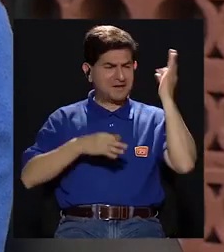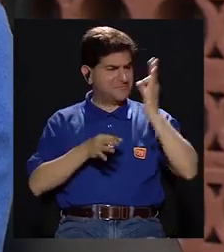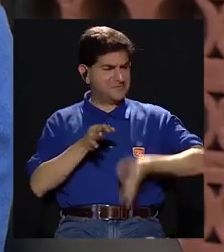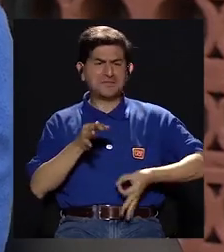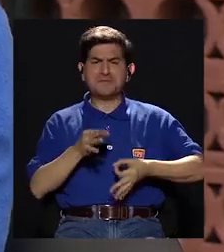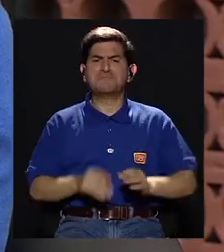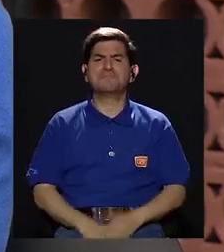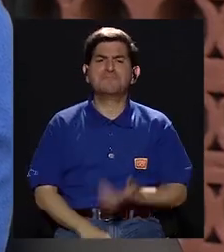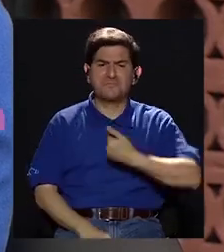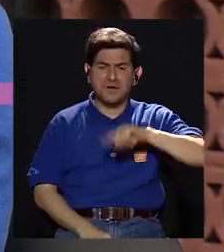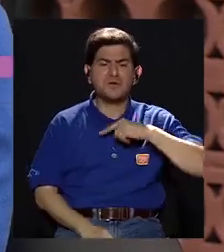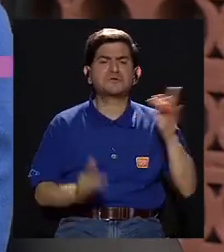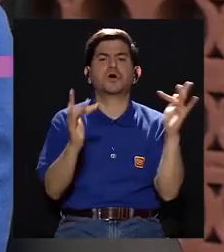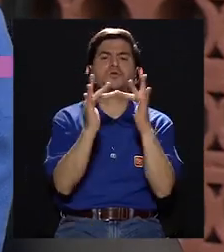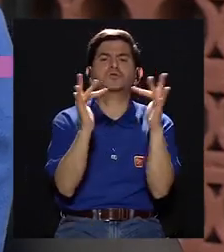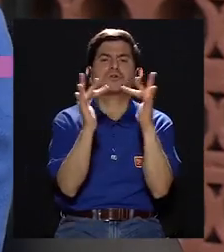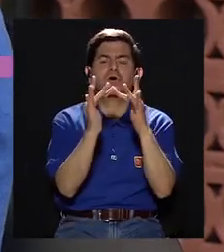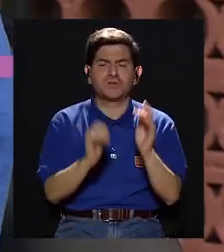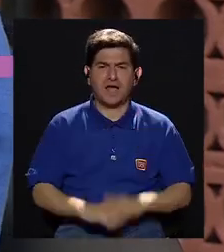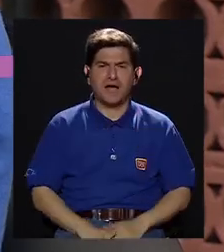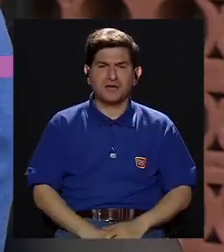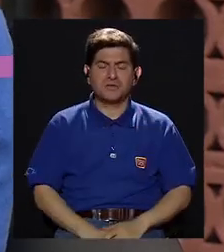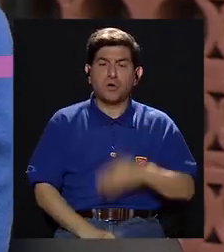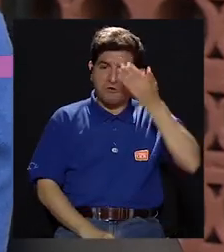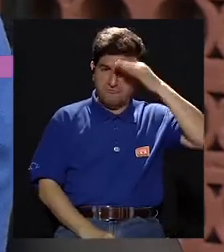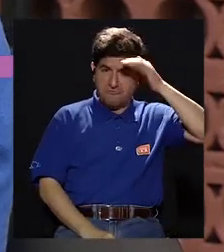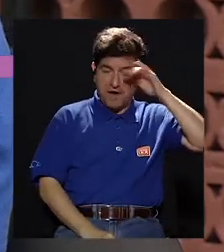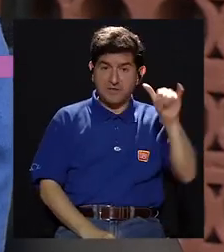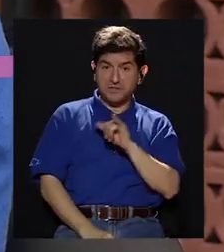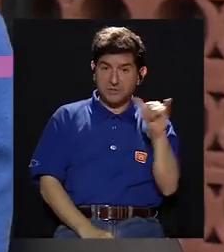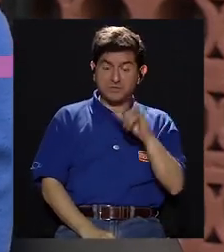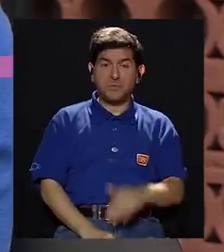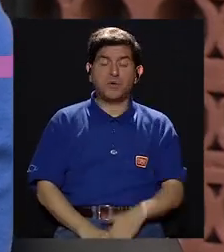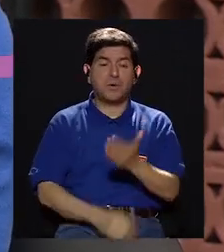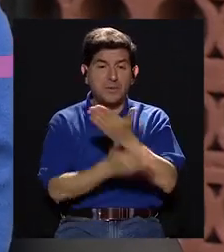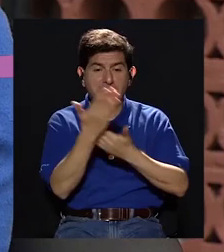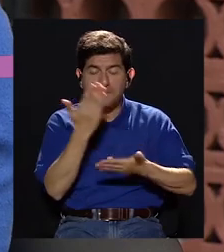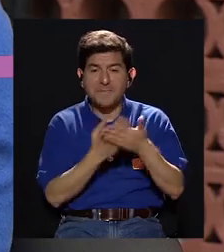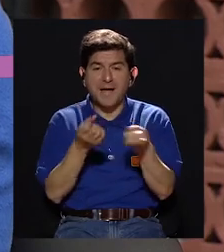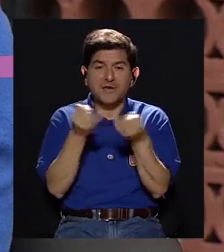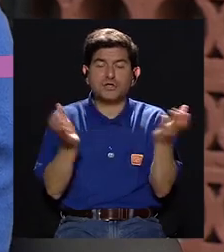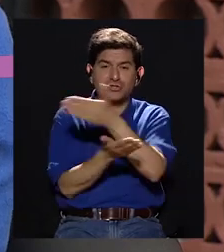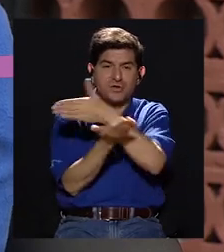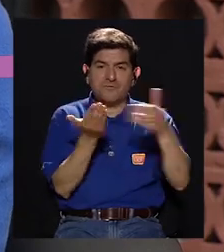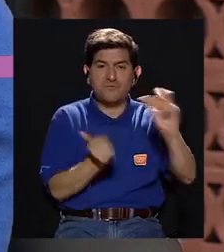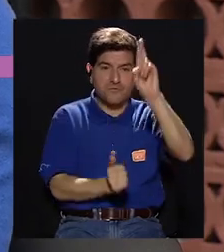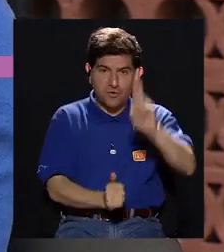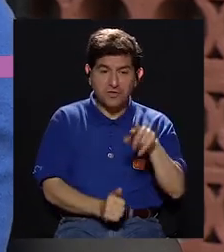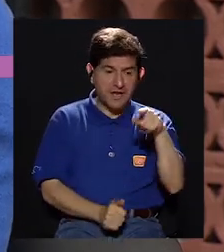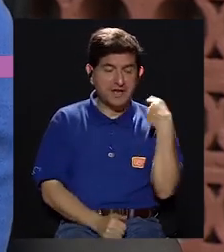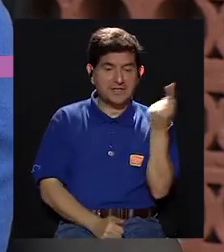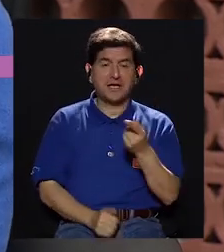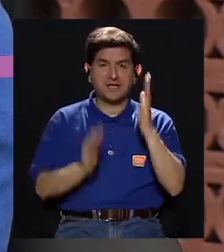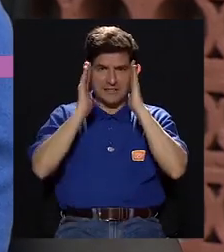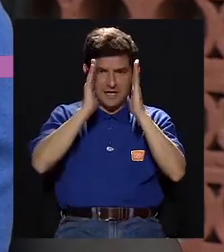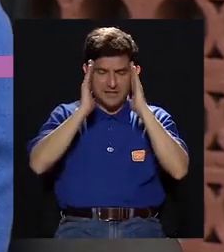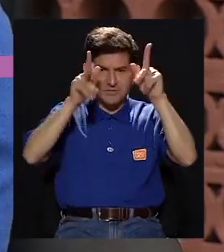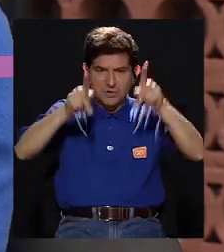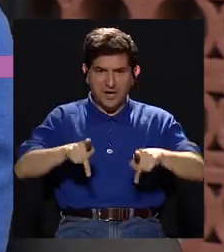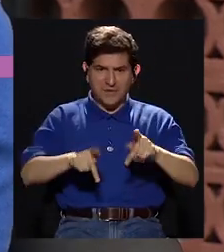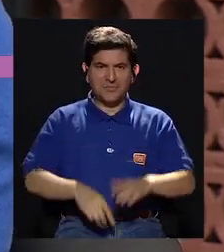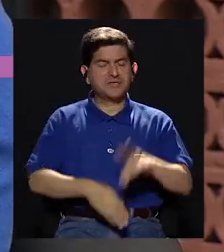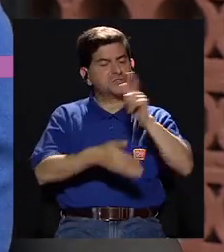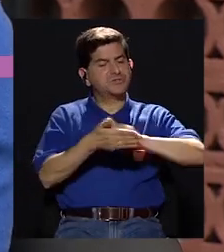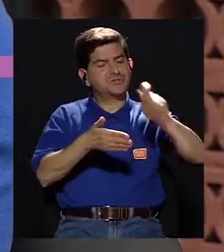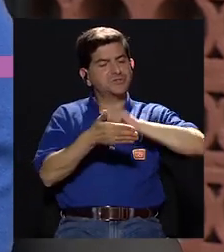muy sencillo, les vamos a dar los contactos, pueden contactarnos al Facebook también, Manos Sin Fronteras Costa Rica, ahí estamos siempre al pendiente de las personas